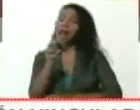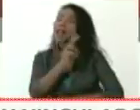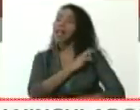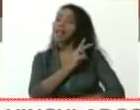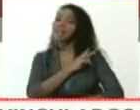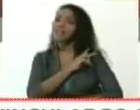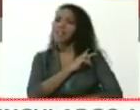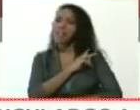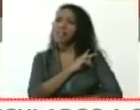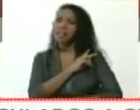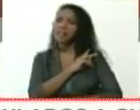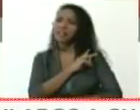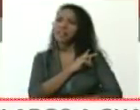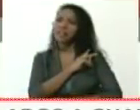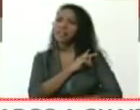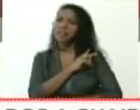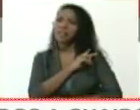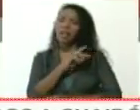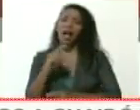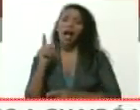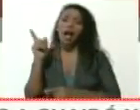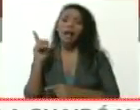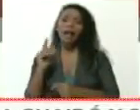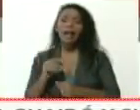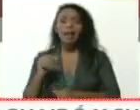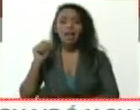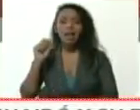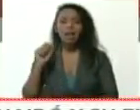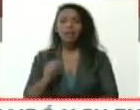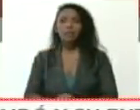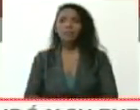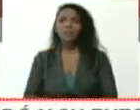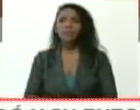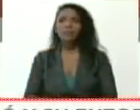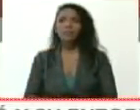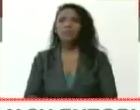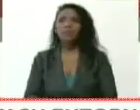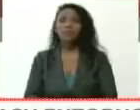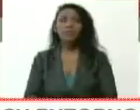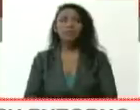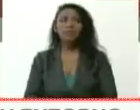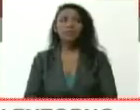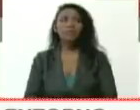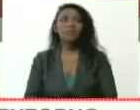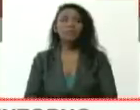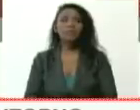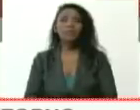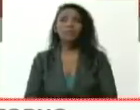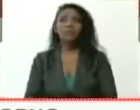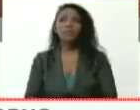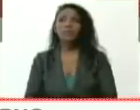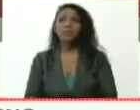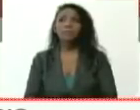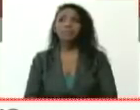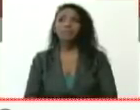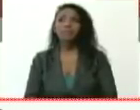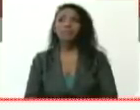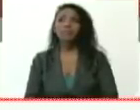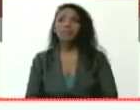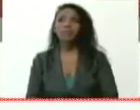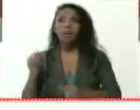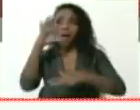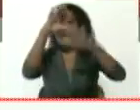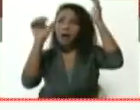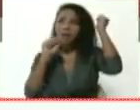partido Hezbollah en el Líbano, de secreta, en la embajada de Venezuela, a tal hora, de